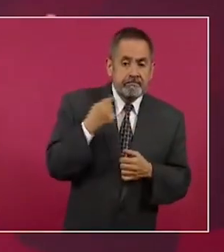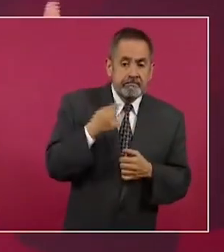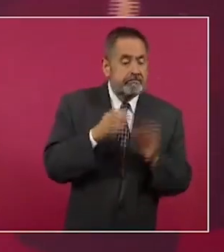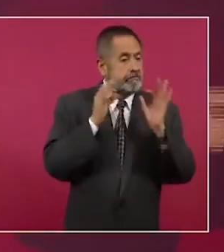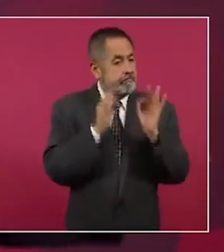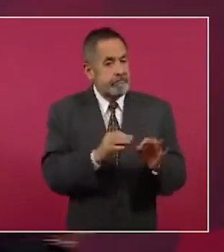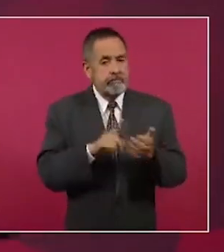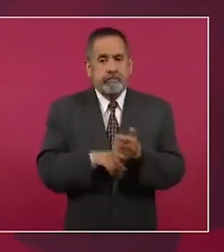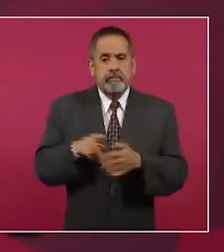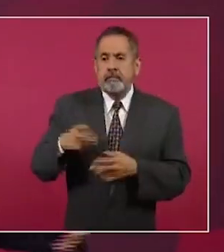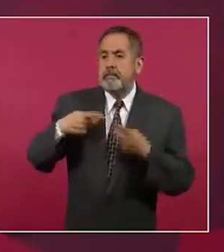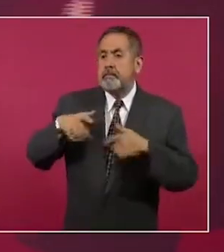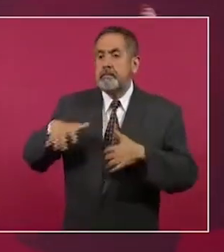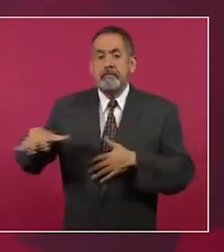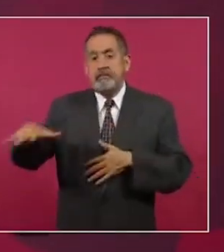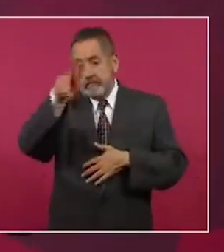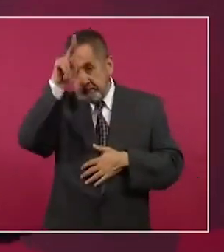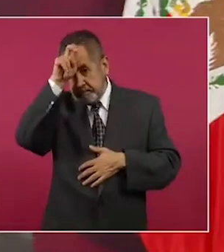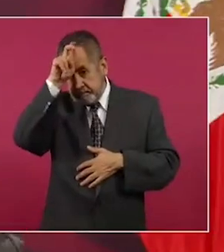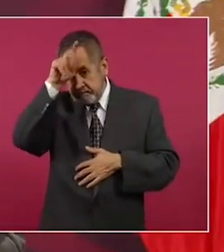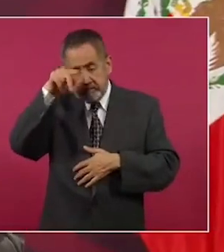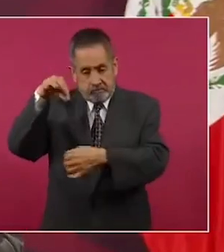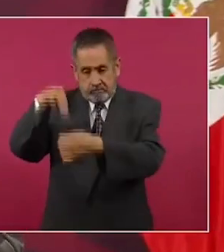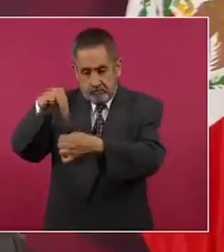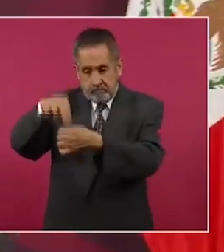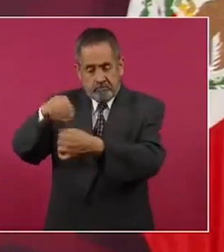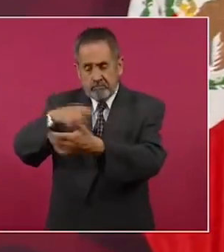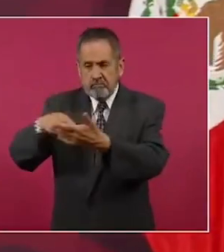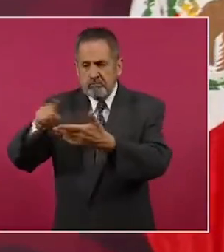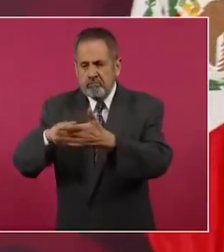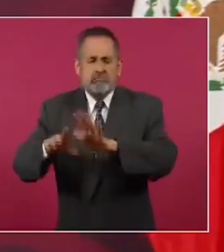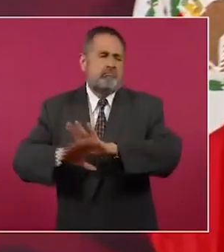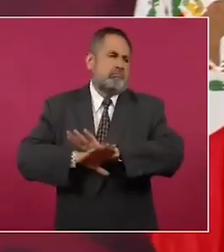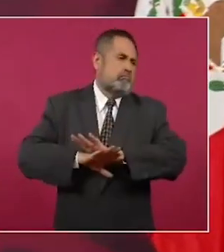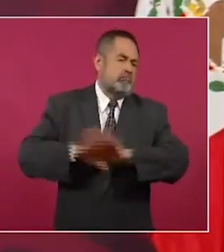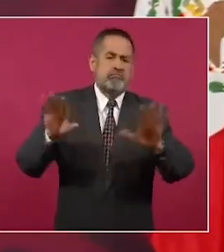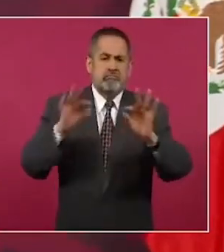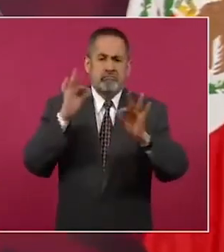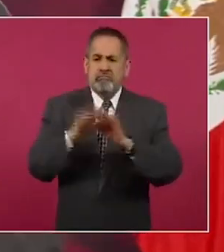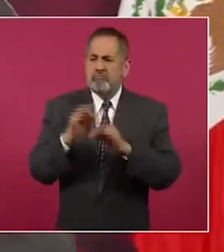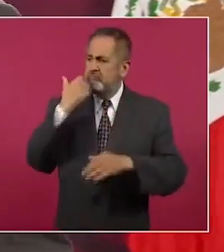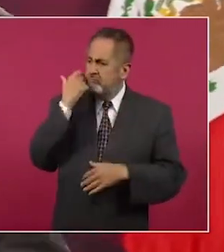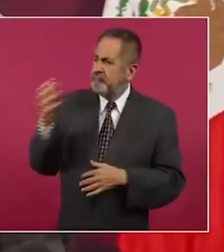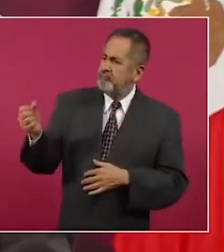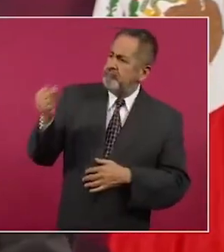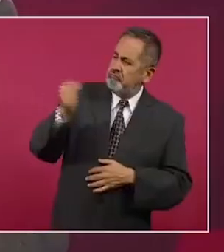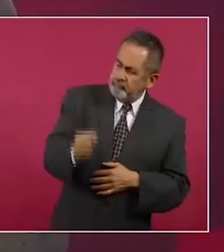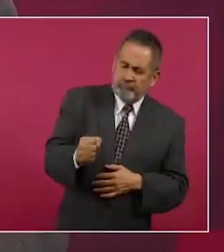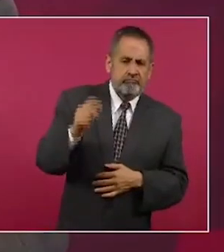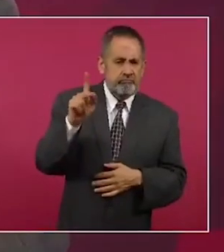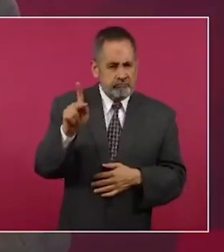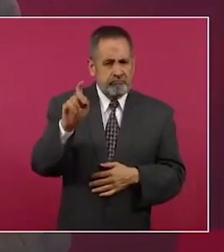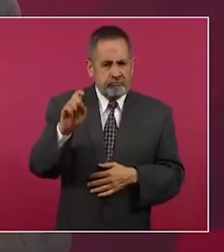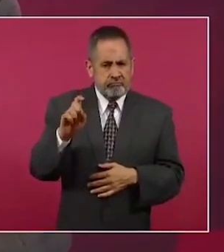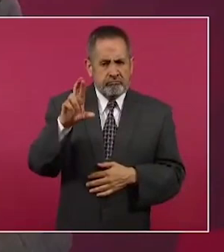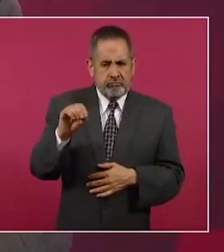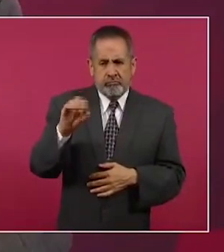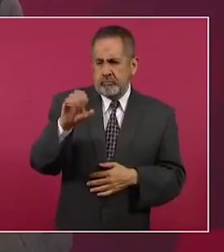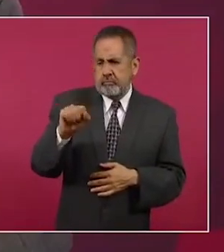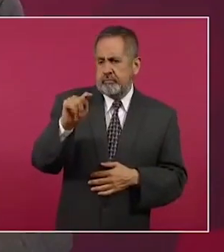porque el pueblo de Perú, la mayoría, dijo: queremos a Pedro Castillo.